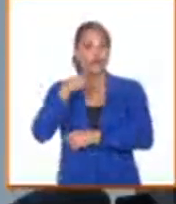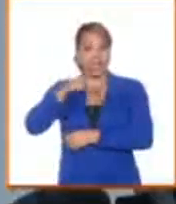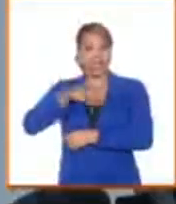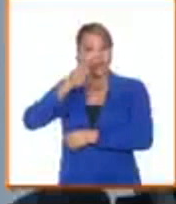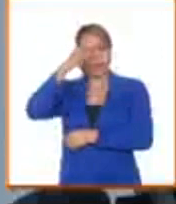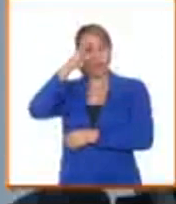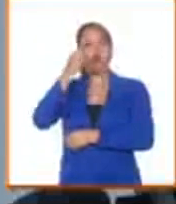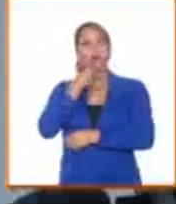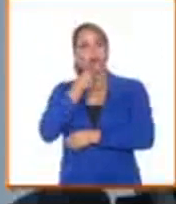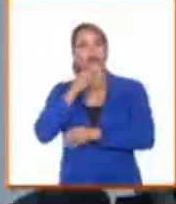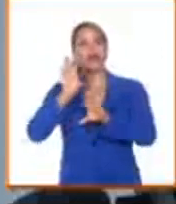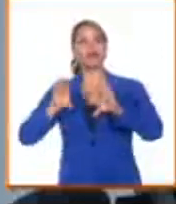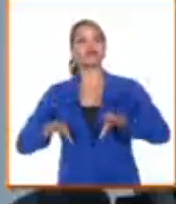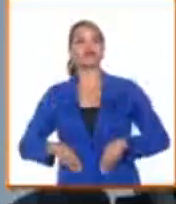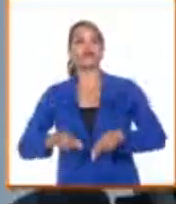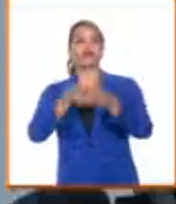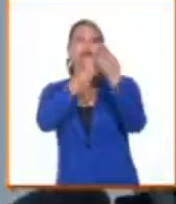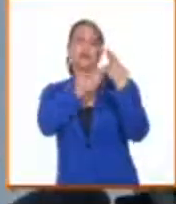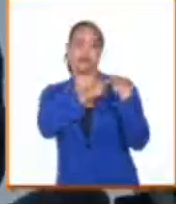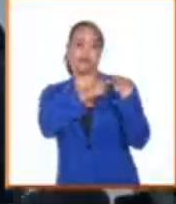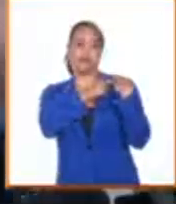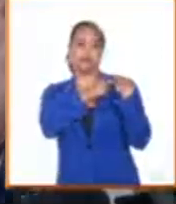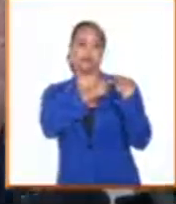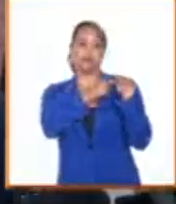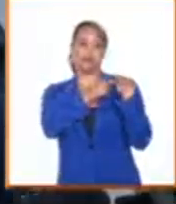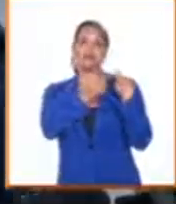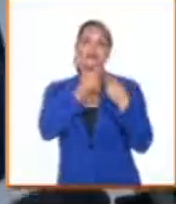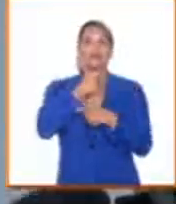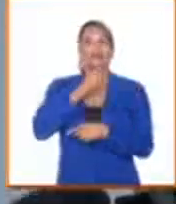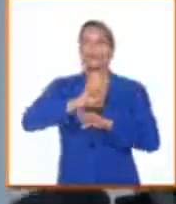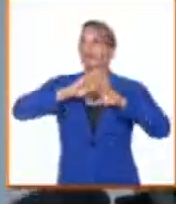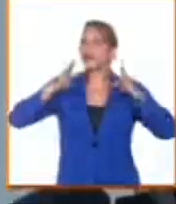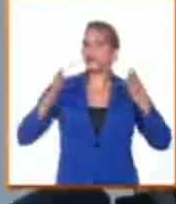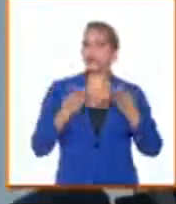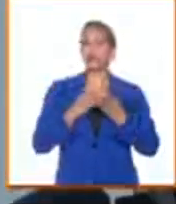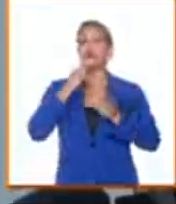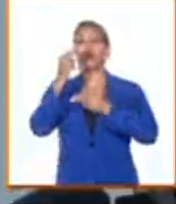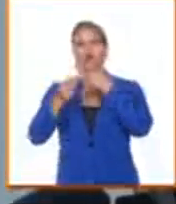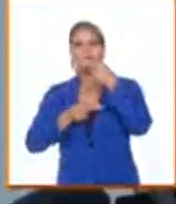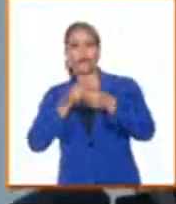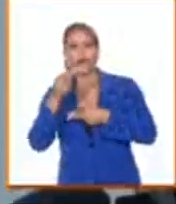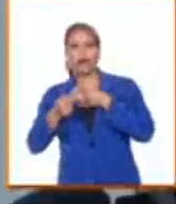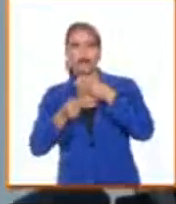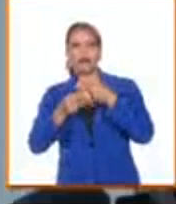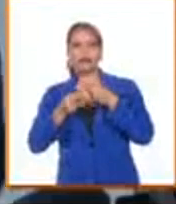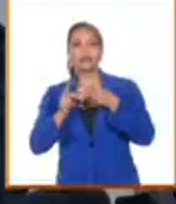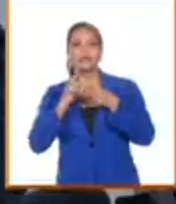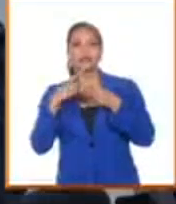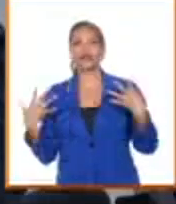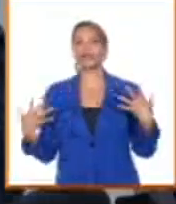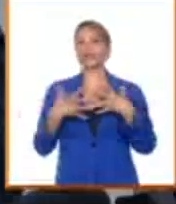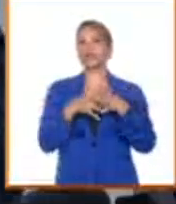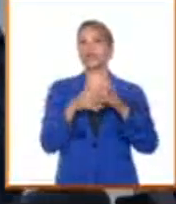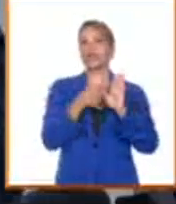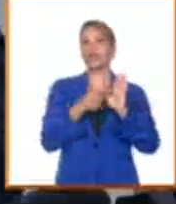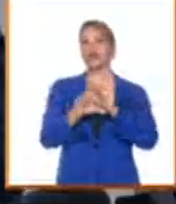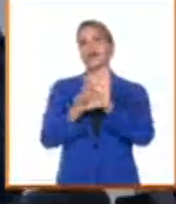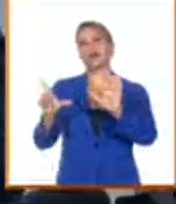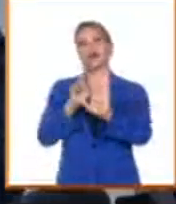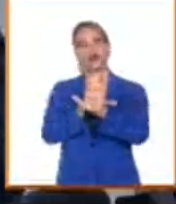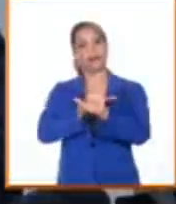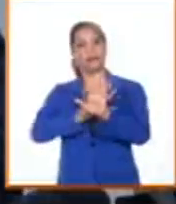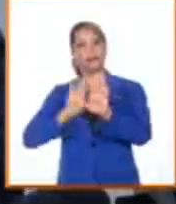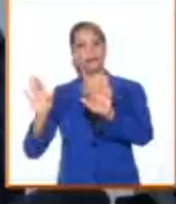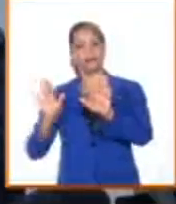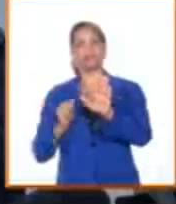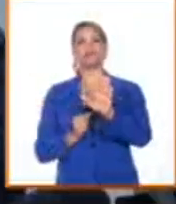pueden asumir esta responsabilidad. Todo lo que se haga al margen de esto es ilícito. Eso es muy